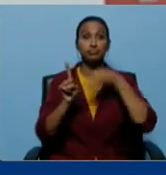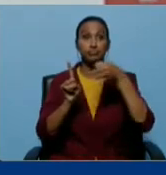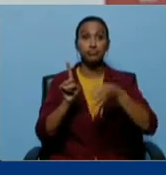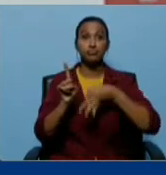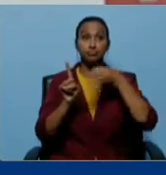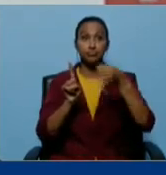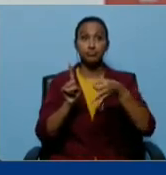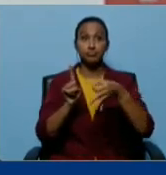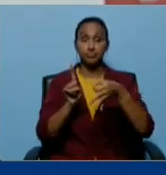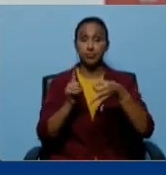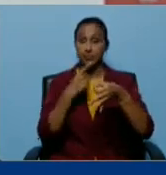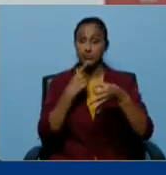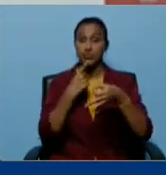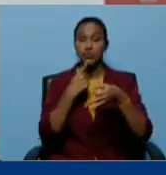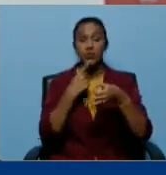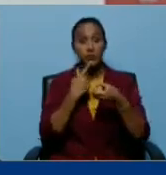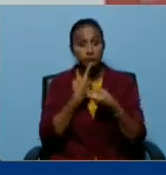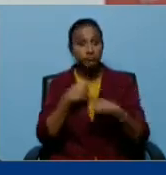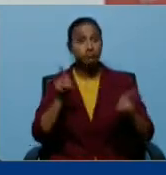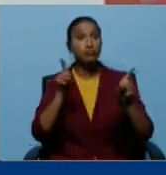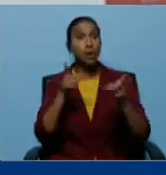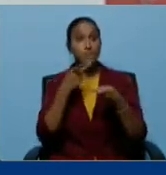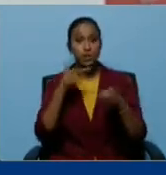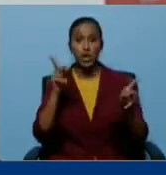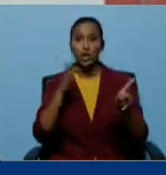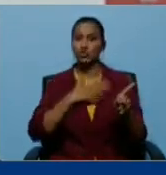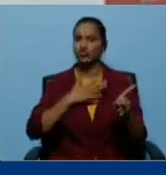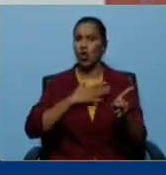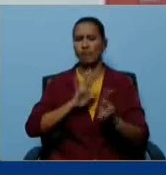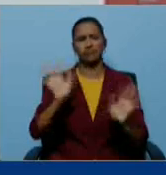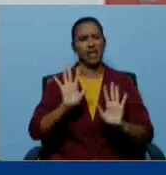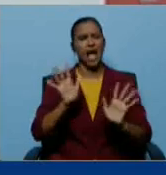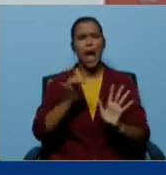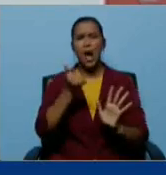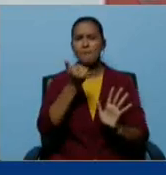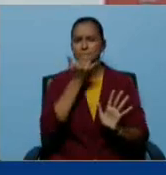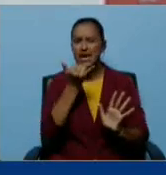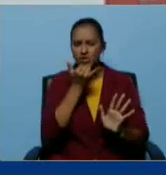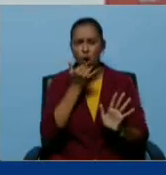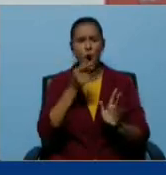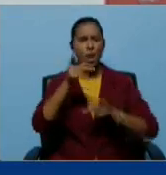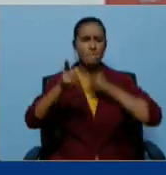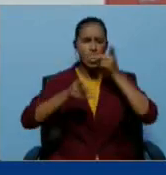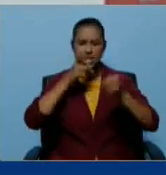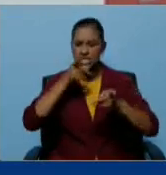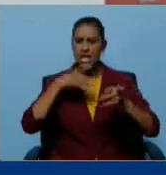Él declaró públicamente que no se iba a meter en política, que eso es un error, que le había cometido errores.